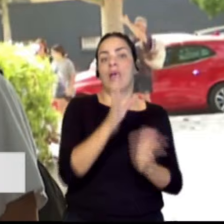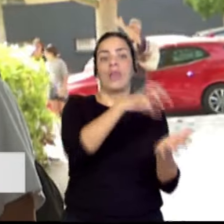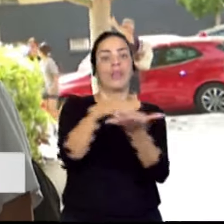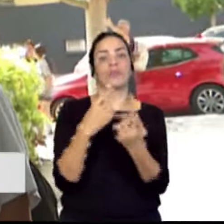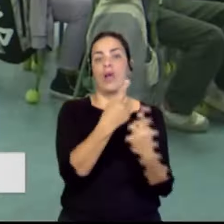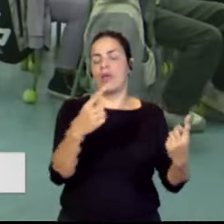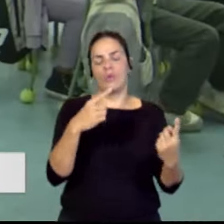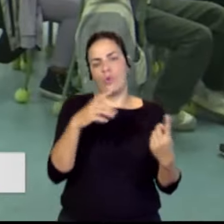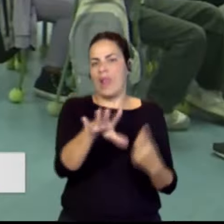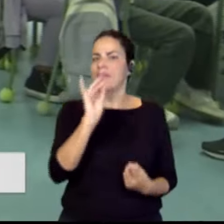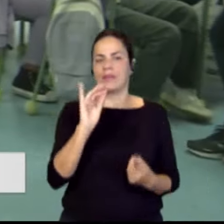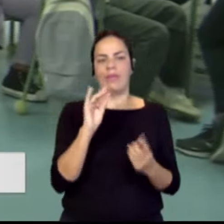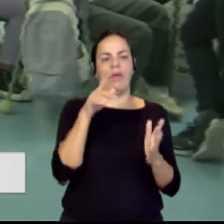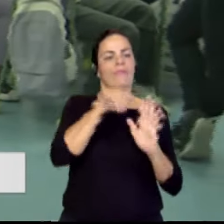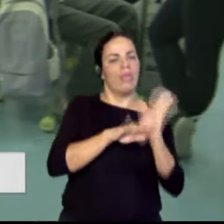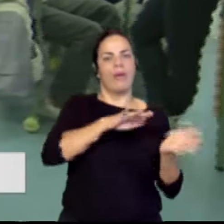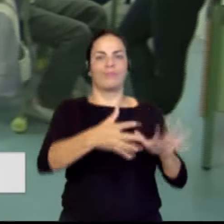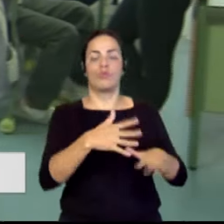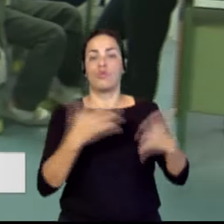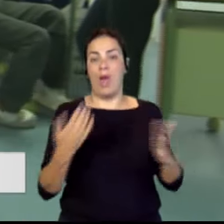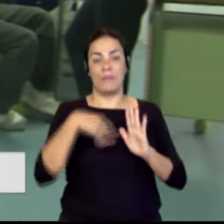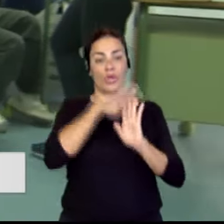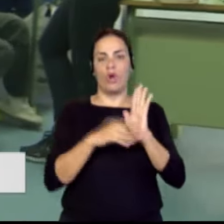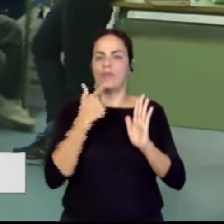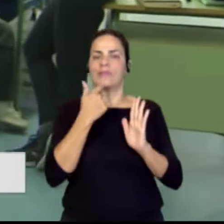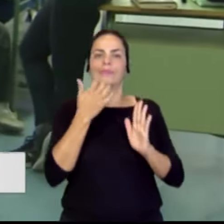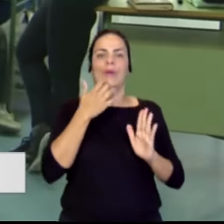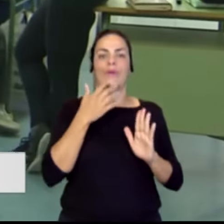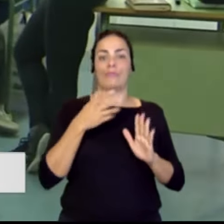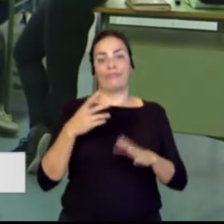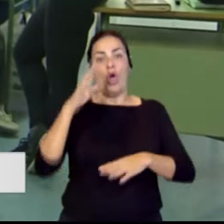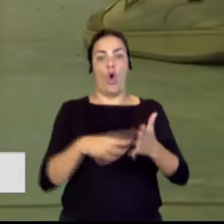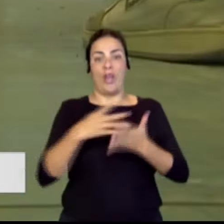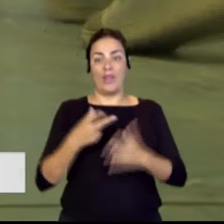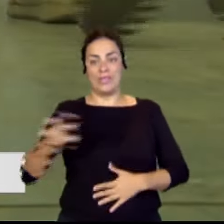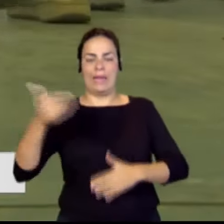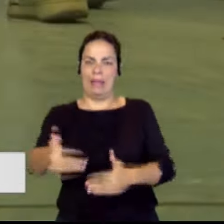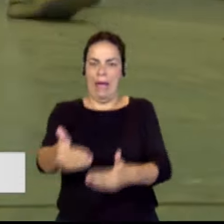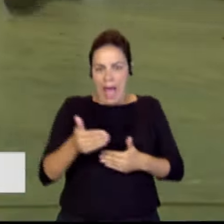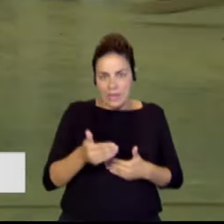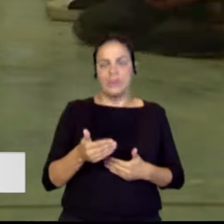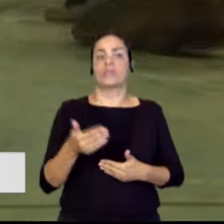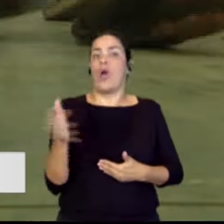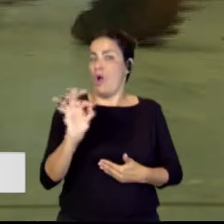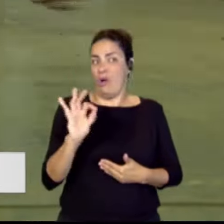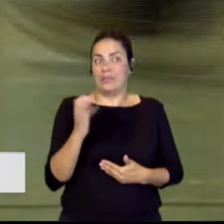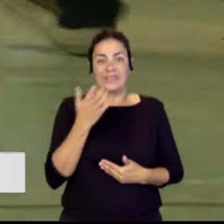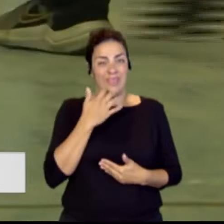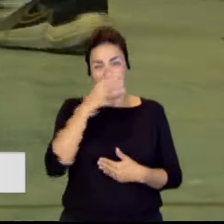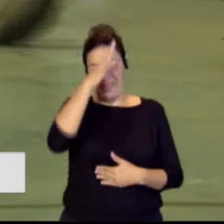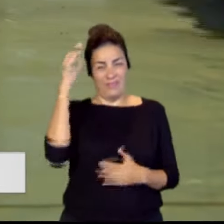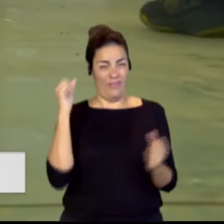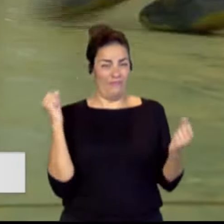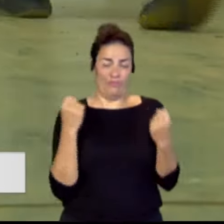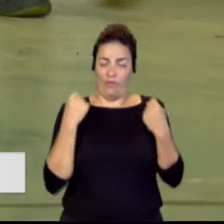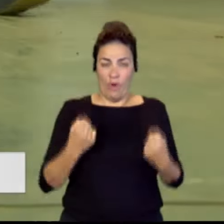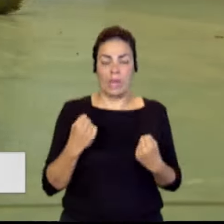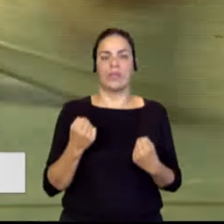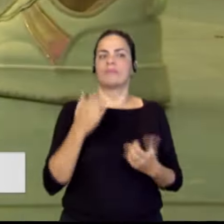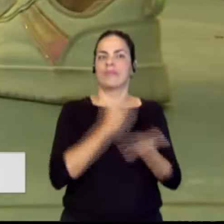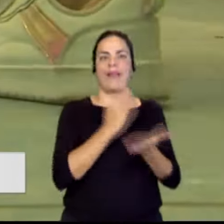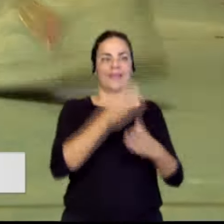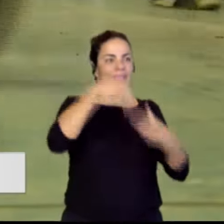aplicarán el protocolo lo recoge desde adelantar el horario de salida hasta en los peores casos no dar clases en las aulas sino hacerlo de